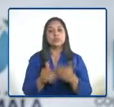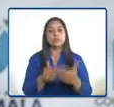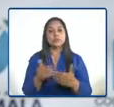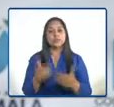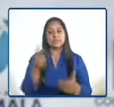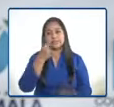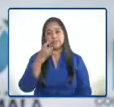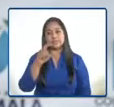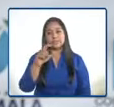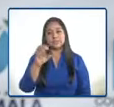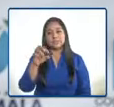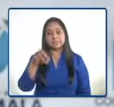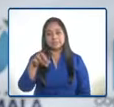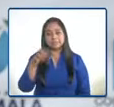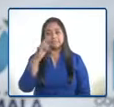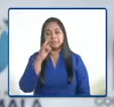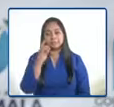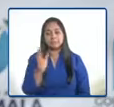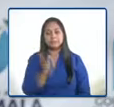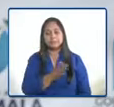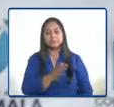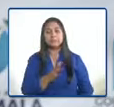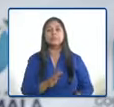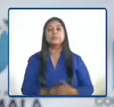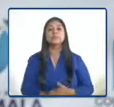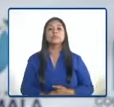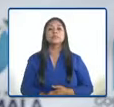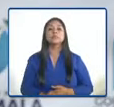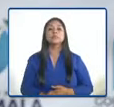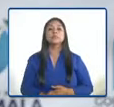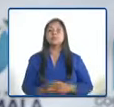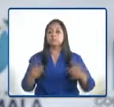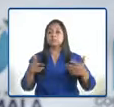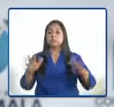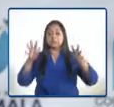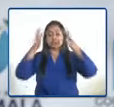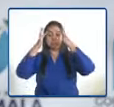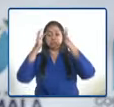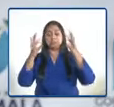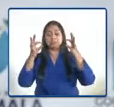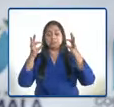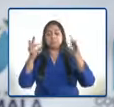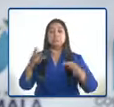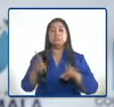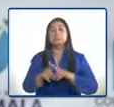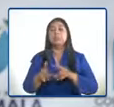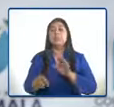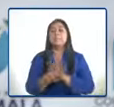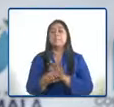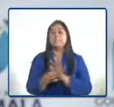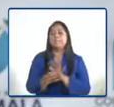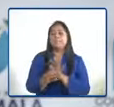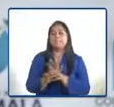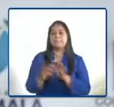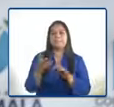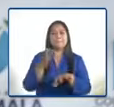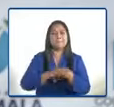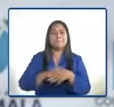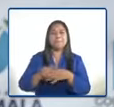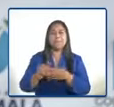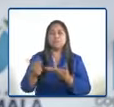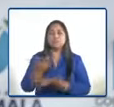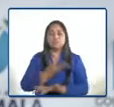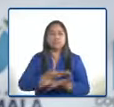Con las autoridades, pues llegamos a un bonito acuerdo de poder incidir, digamos, que los programas sean más